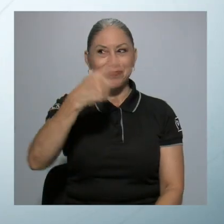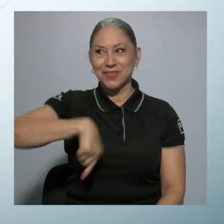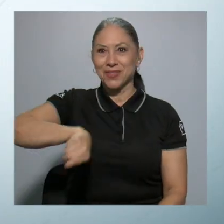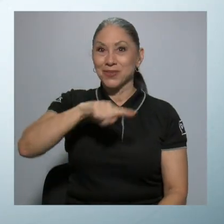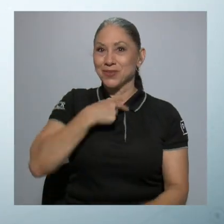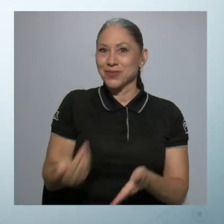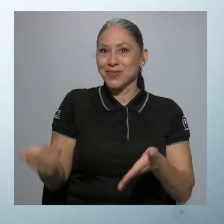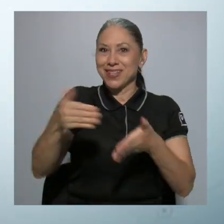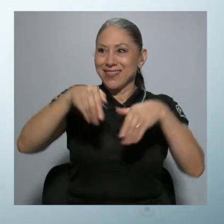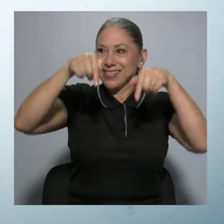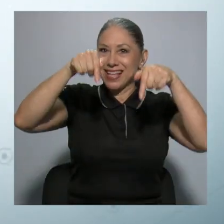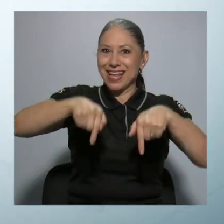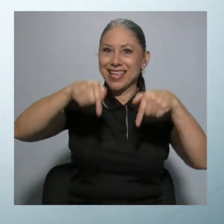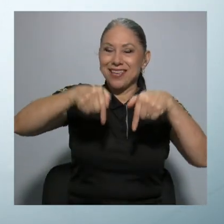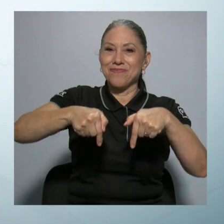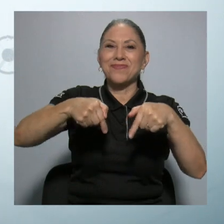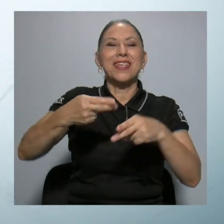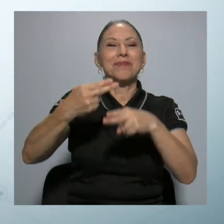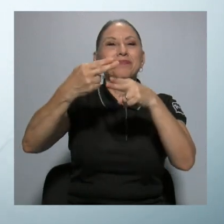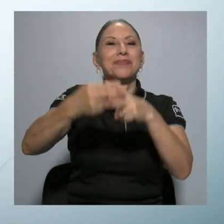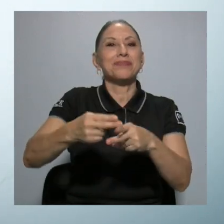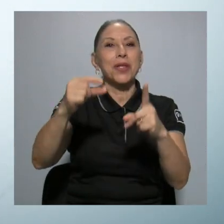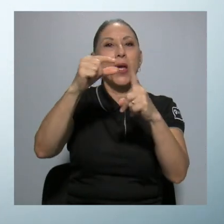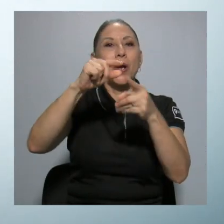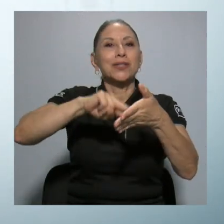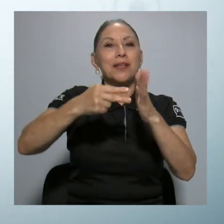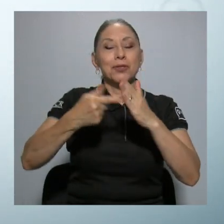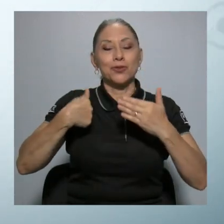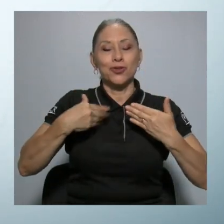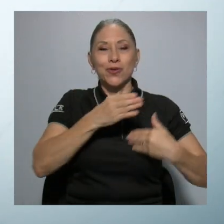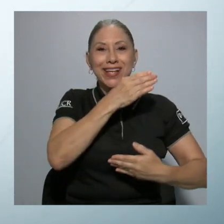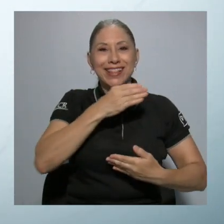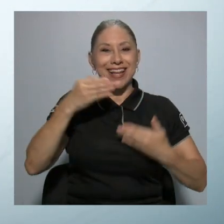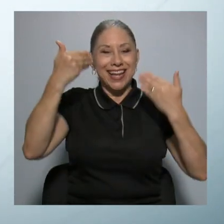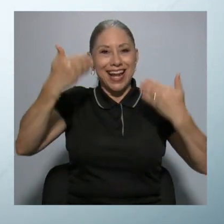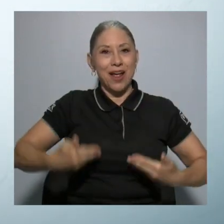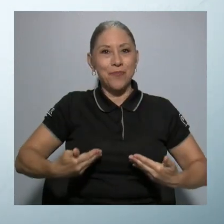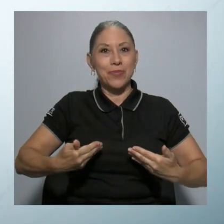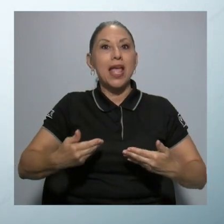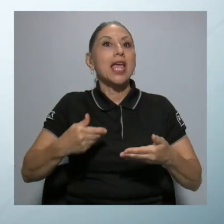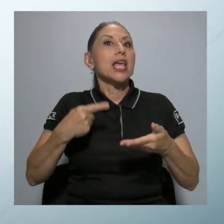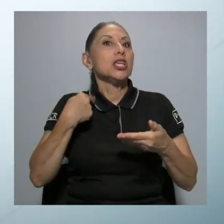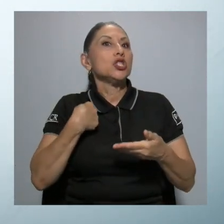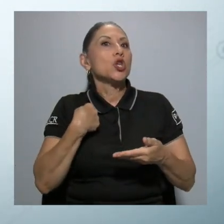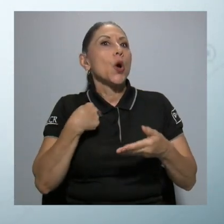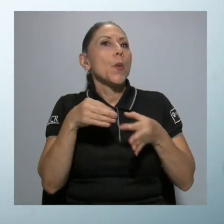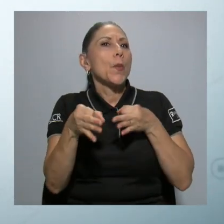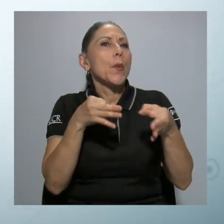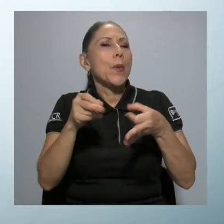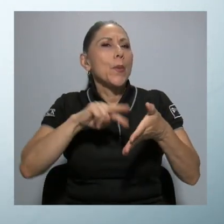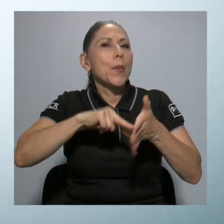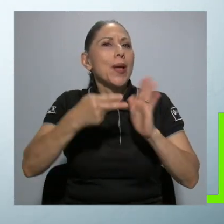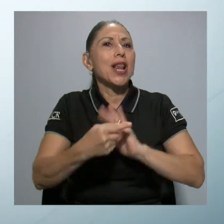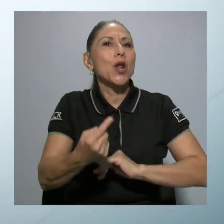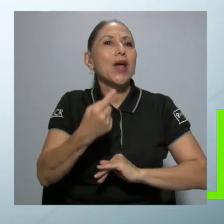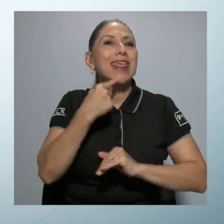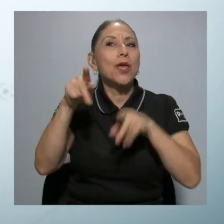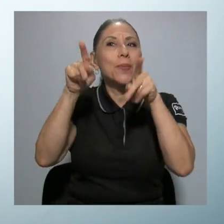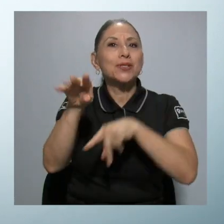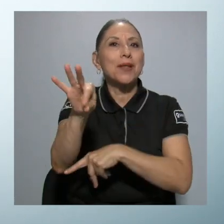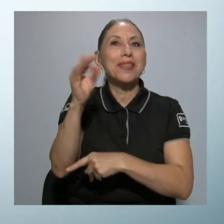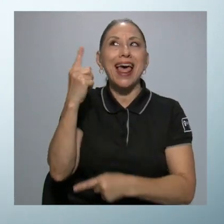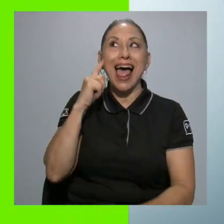Hola, nos encontramos de nuevo en este segmento que hemos llamado Conceptos. Soy Catalina Lao y voy a definir lo que dijo nuestro invitado